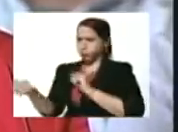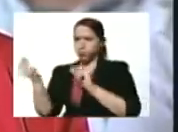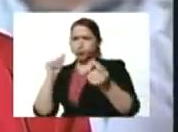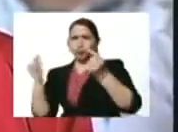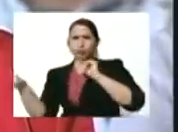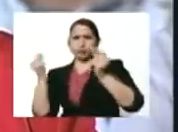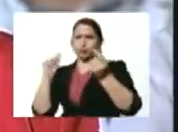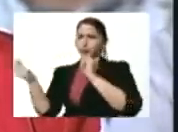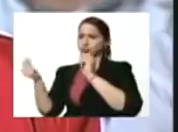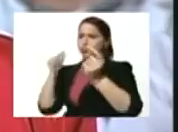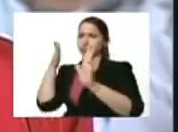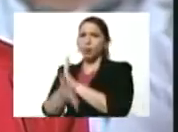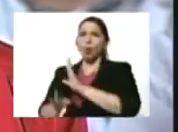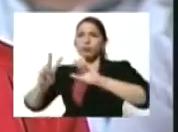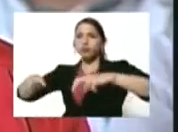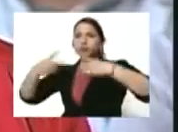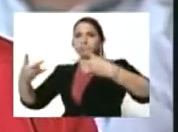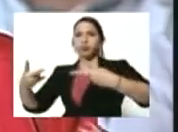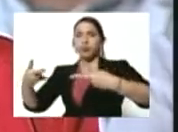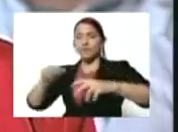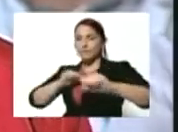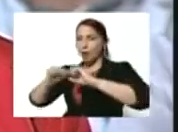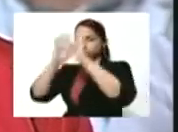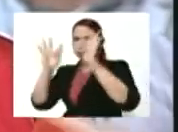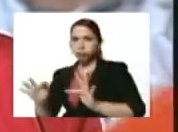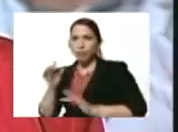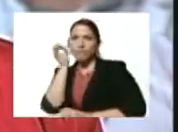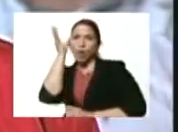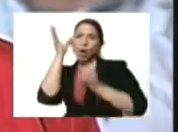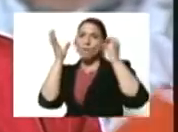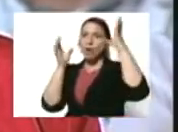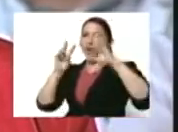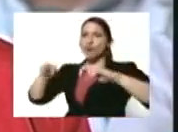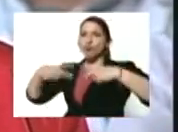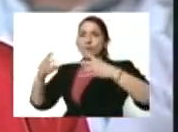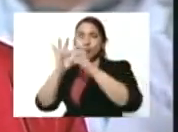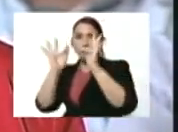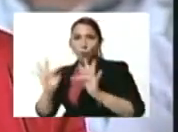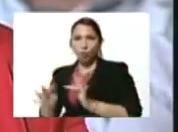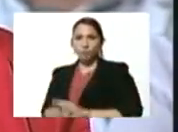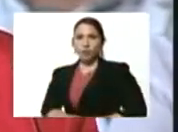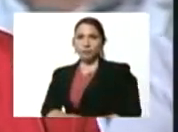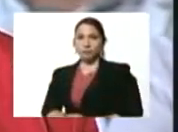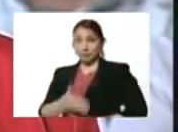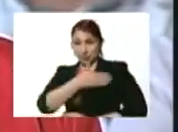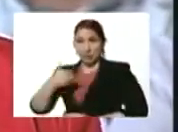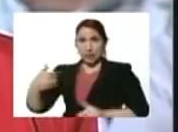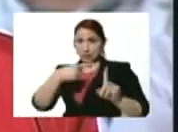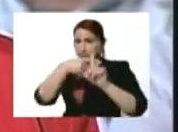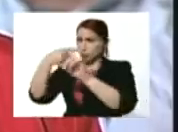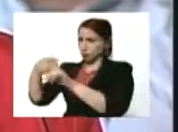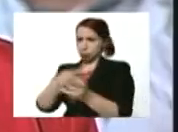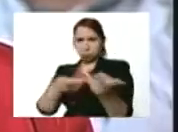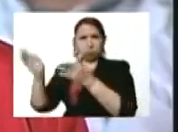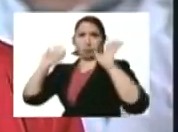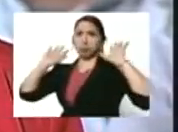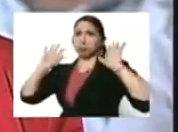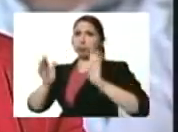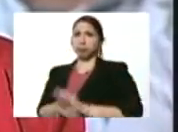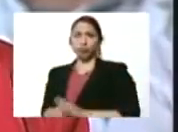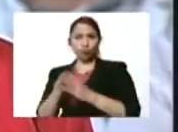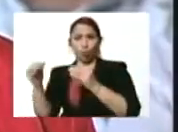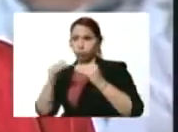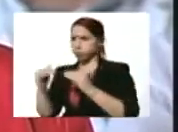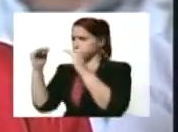de la reactivación de esta dinámica, irán surgiendo nuevas dinámicas que se quieran sumar. Bienvenidas sean todas y